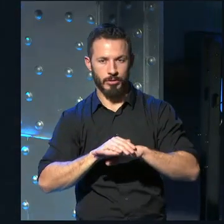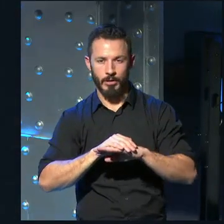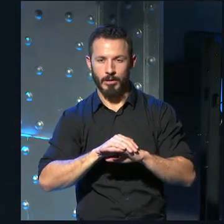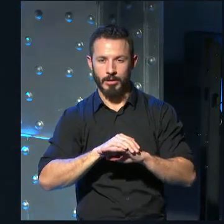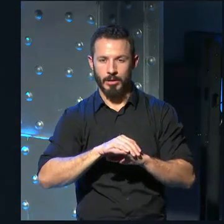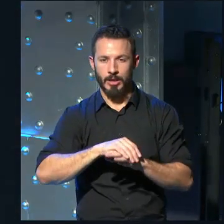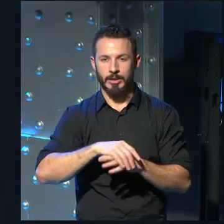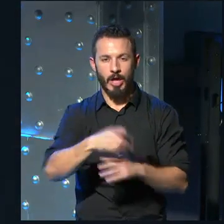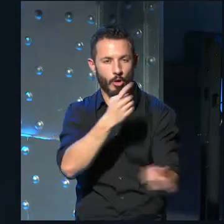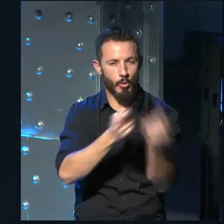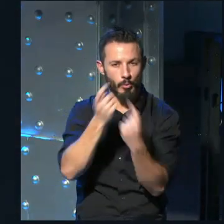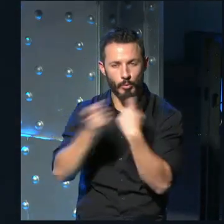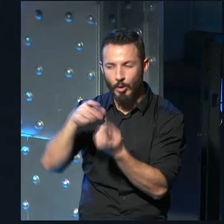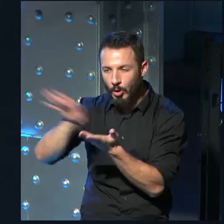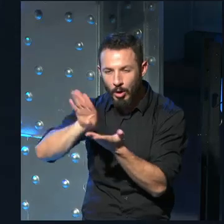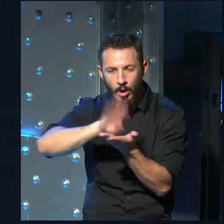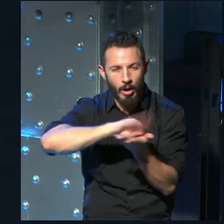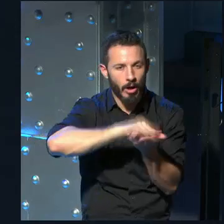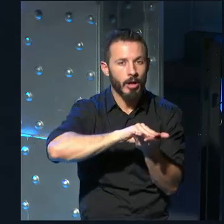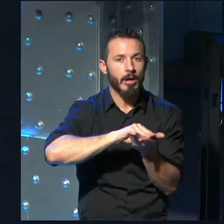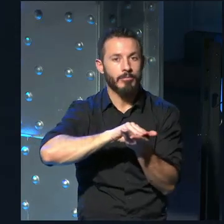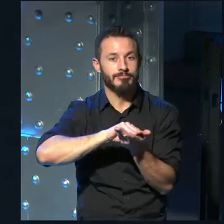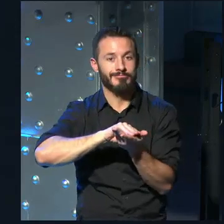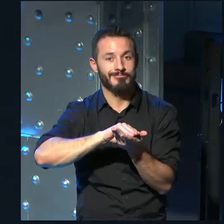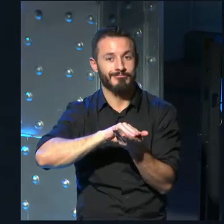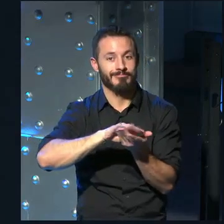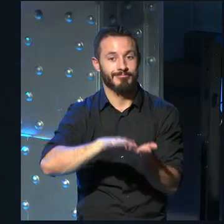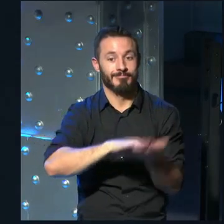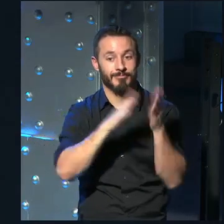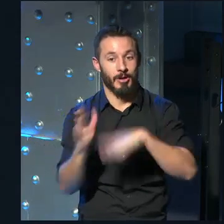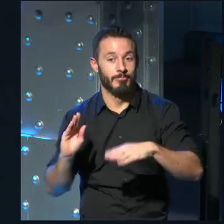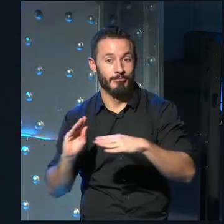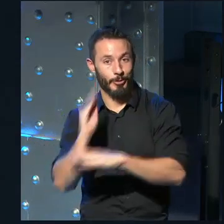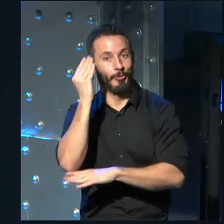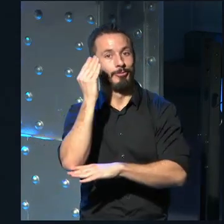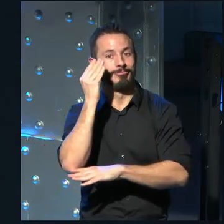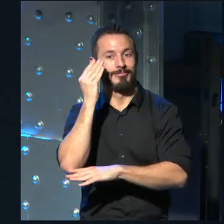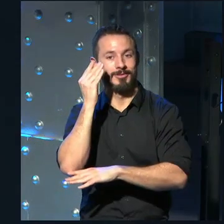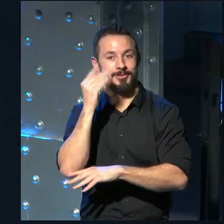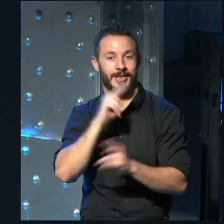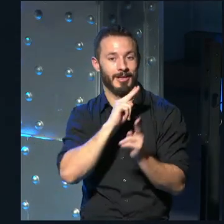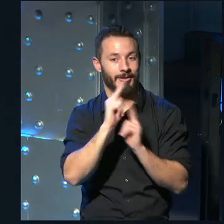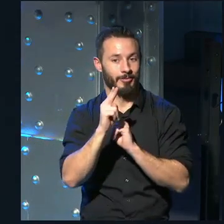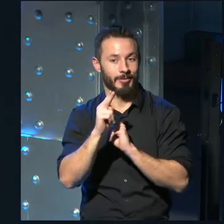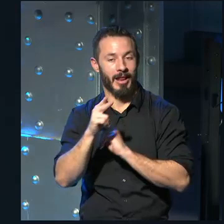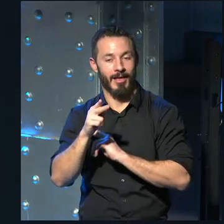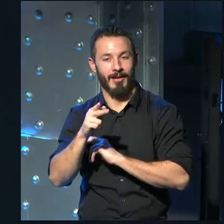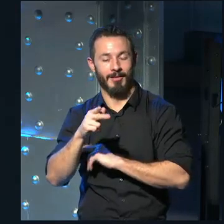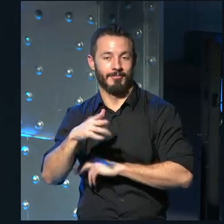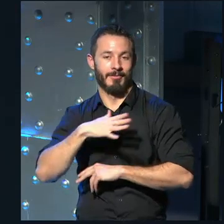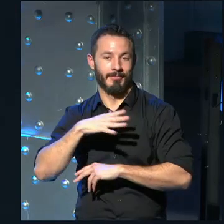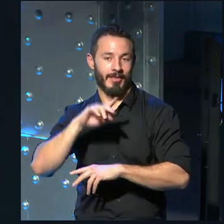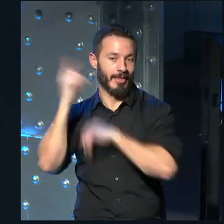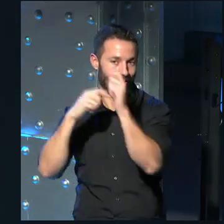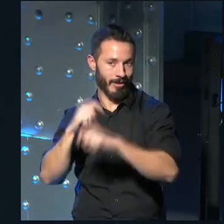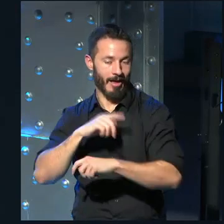conseguimos una información que al final el producto y la respuesta para el alcalde de Zaragoza pues